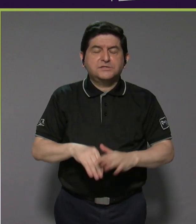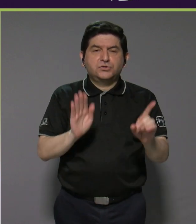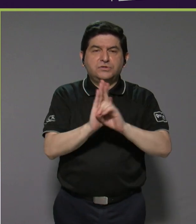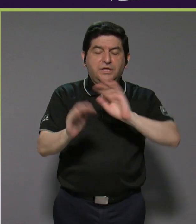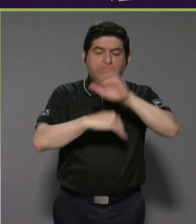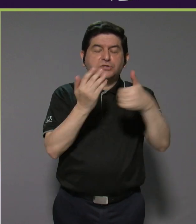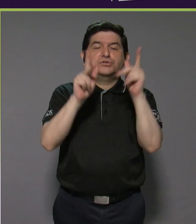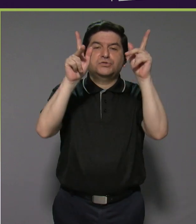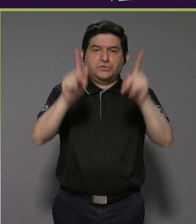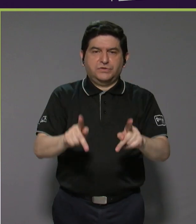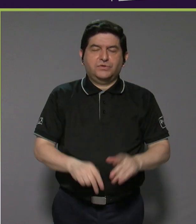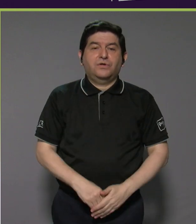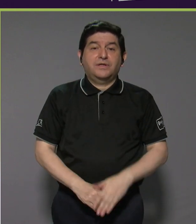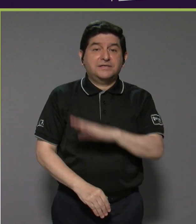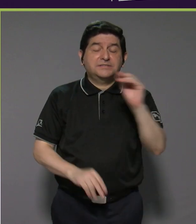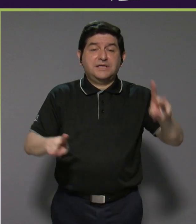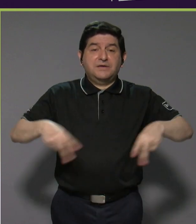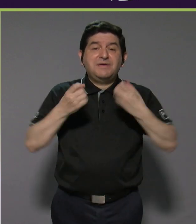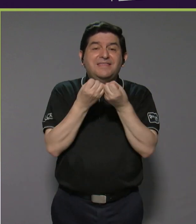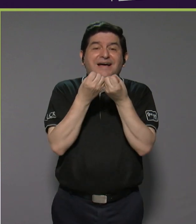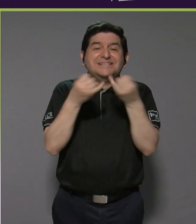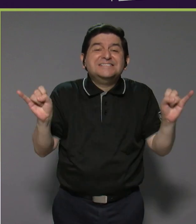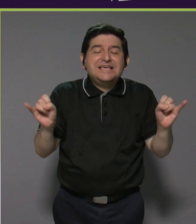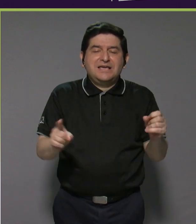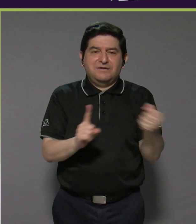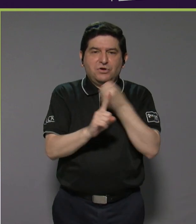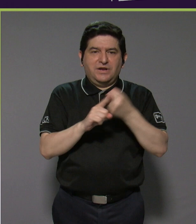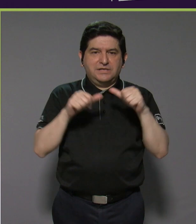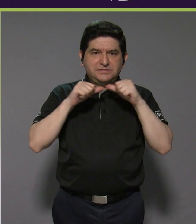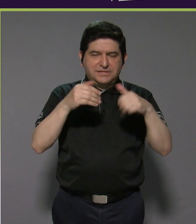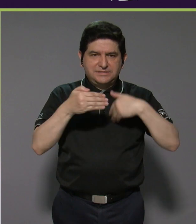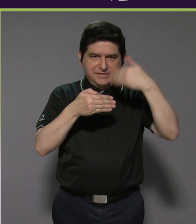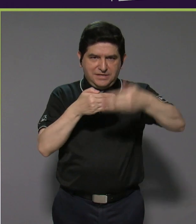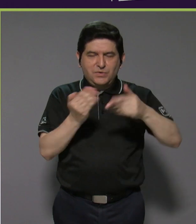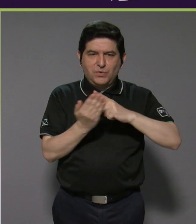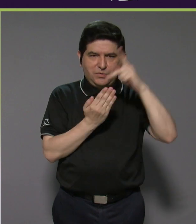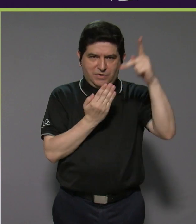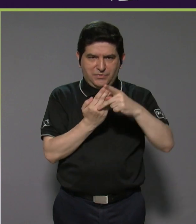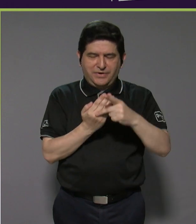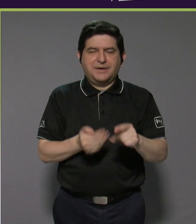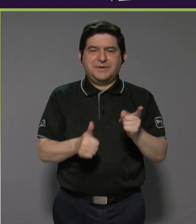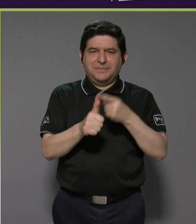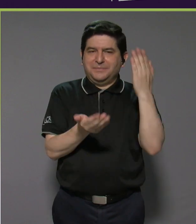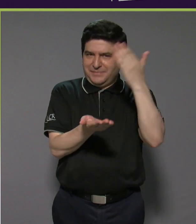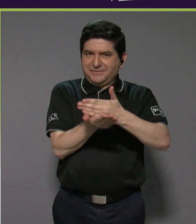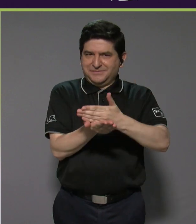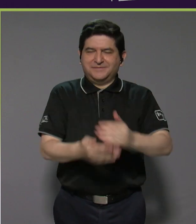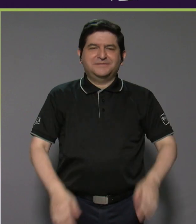para todas las personas, y a vivir sin violencia. Vamos a continuar con más del programa después de este corte.